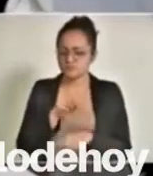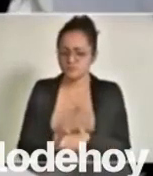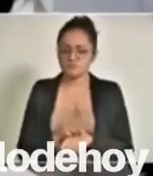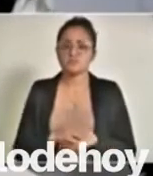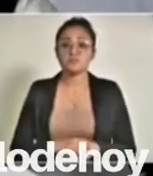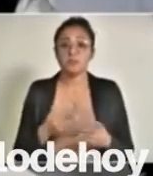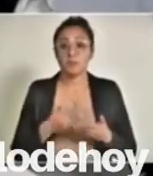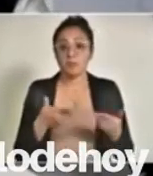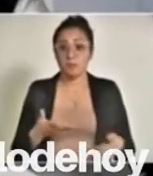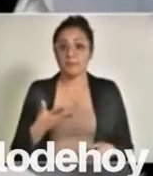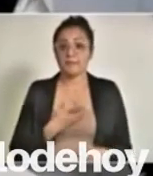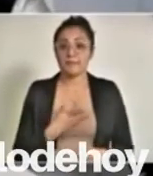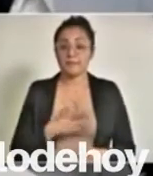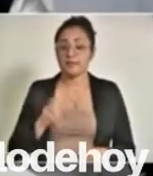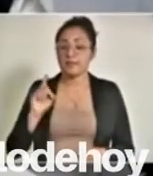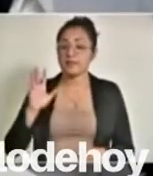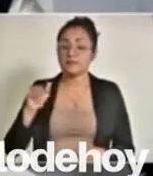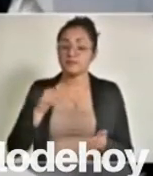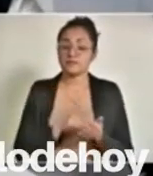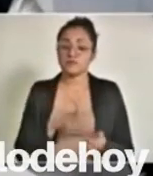Tenemos hasta el momento